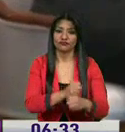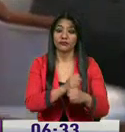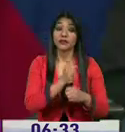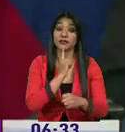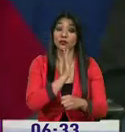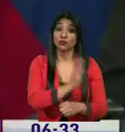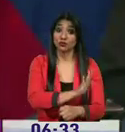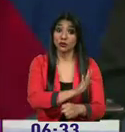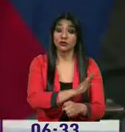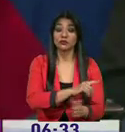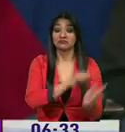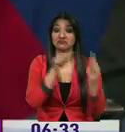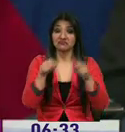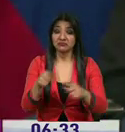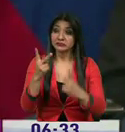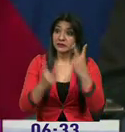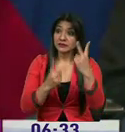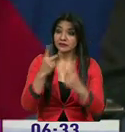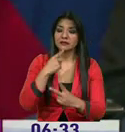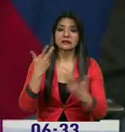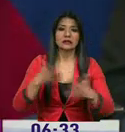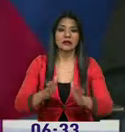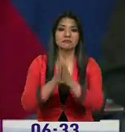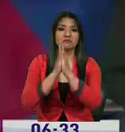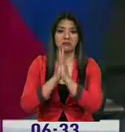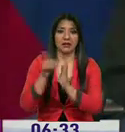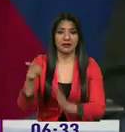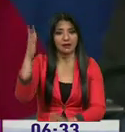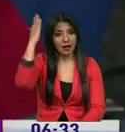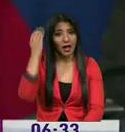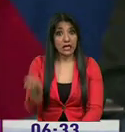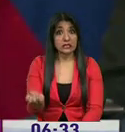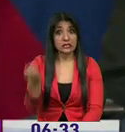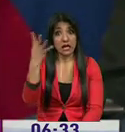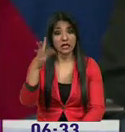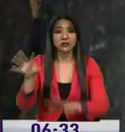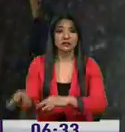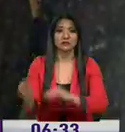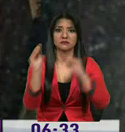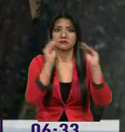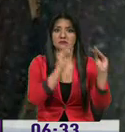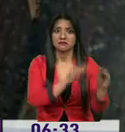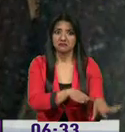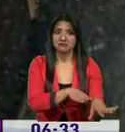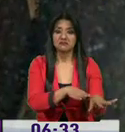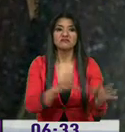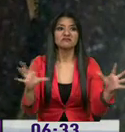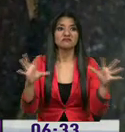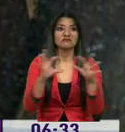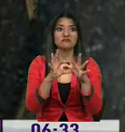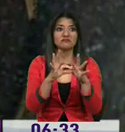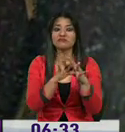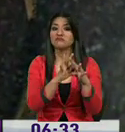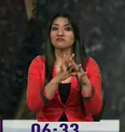ya realizó la solicitud para que el hacker australiano Julian Assange sea extraditado a la Unión Americana. A decir